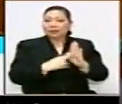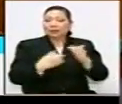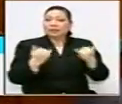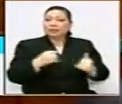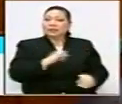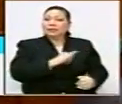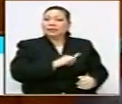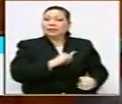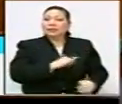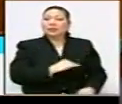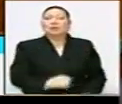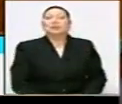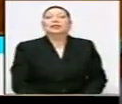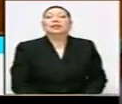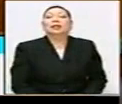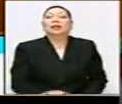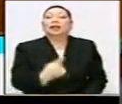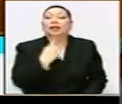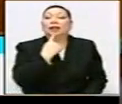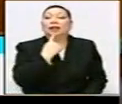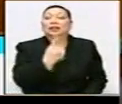esta institucionalidad refieren